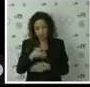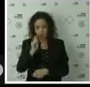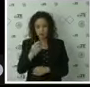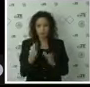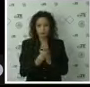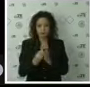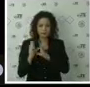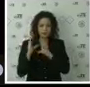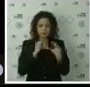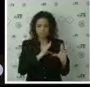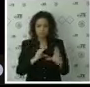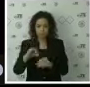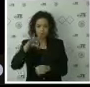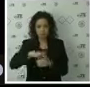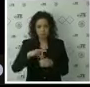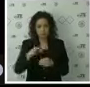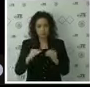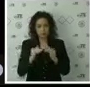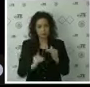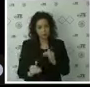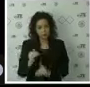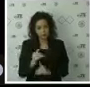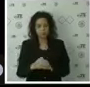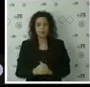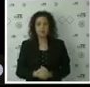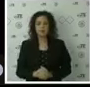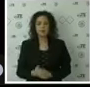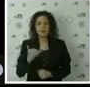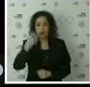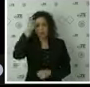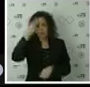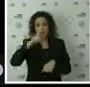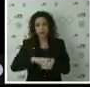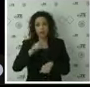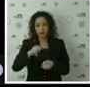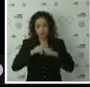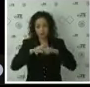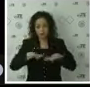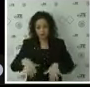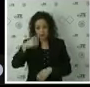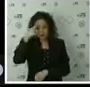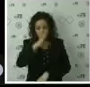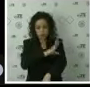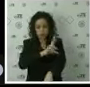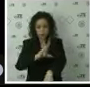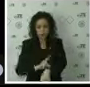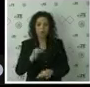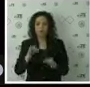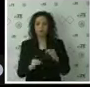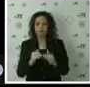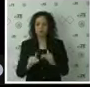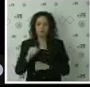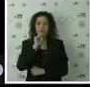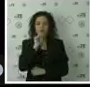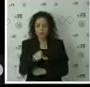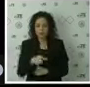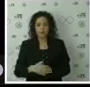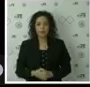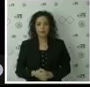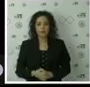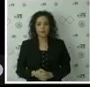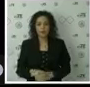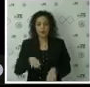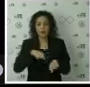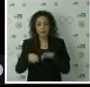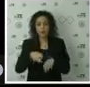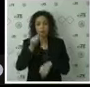Capacitación Judicial Electoral y directora de Consultas y Difusión de la Coordinación de Jurisprudencia. Asimismo, ha